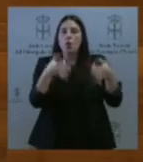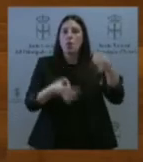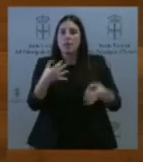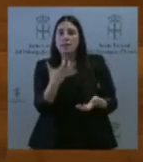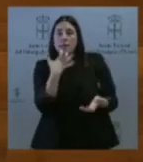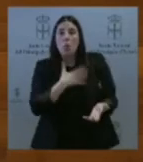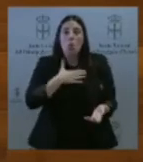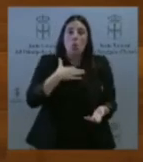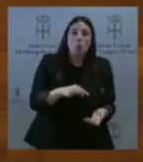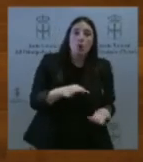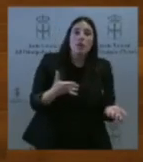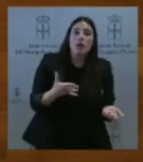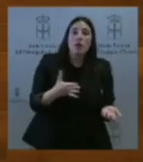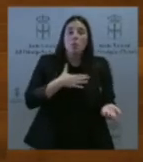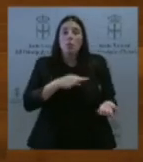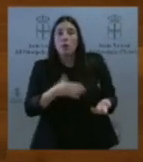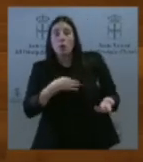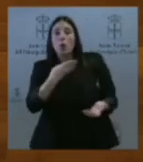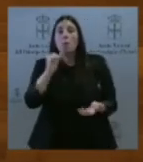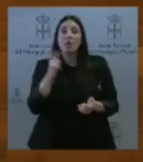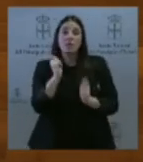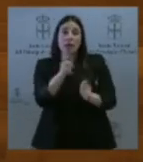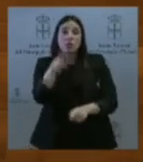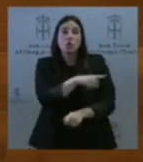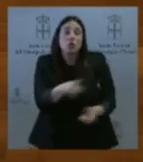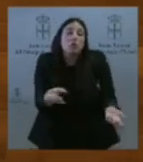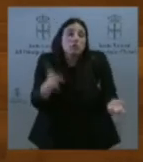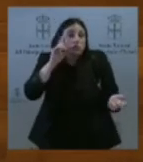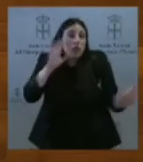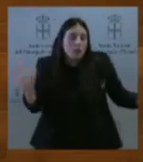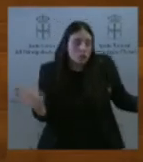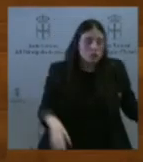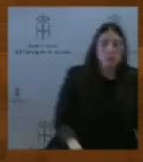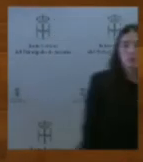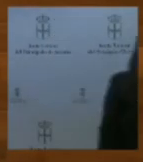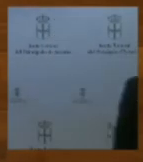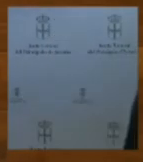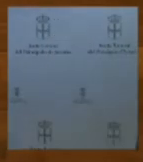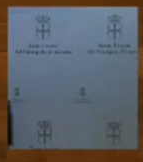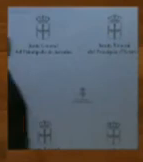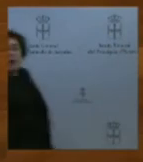BIC. Nosotros también, obviamente, desde ahí lo analizamos y